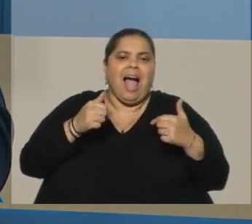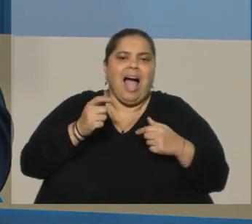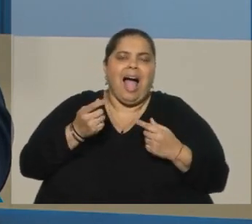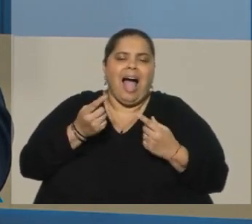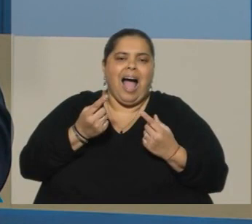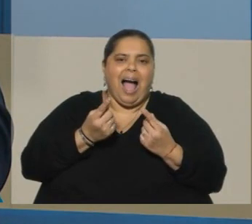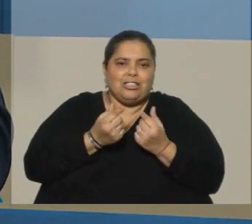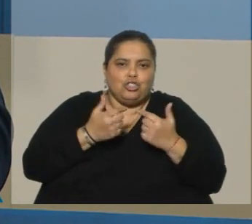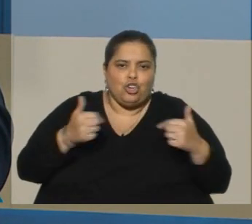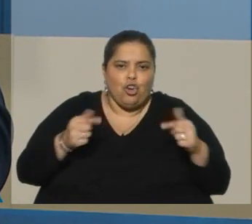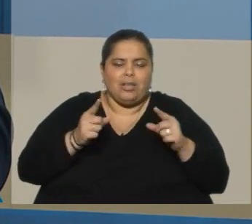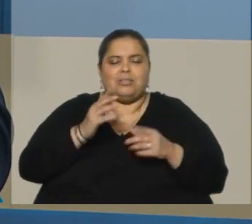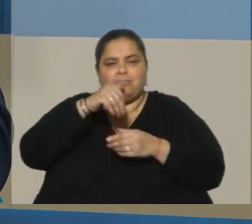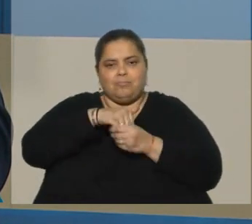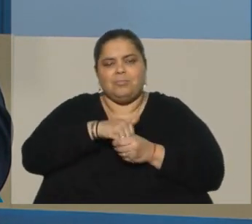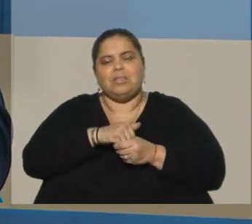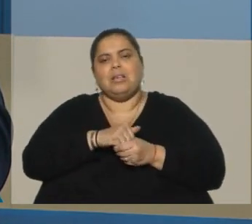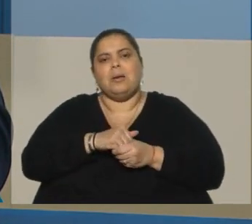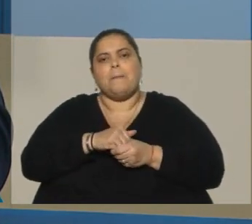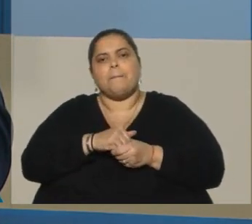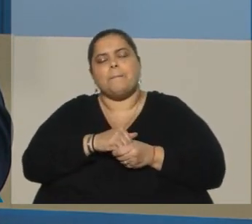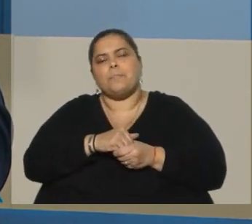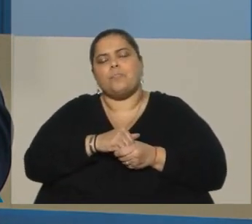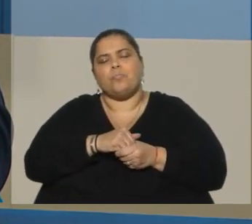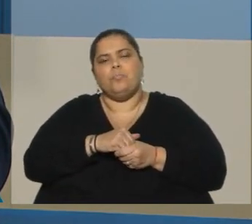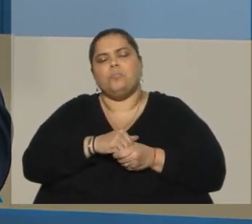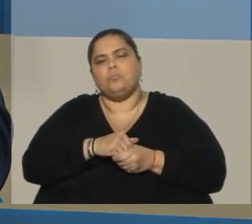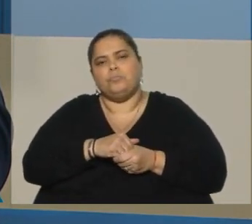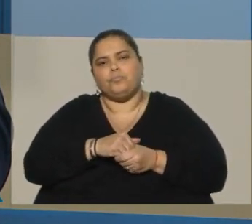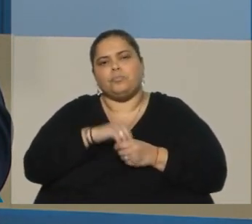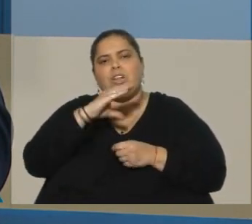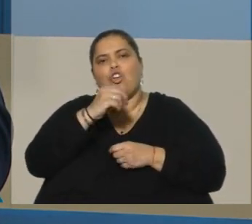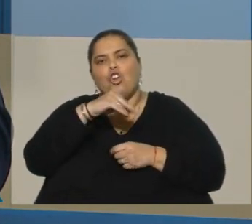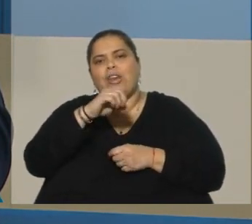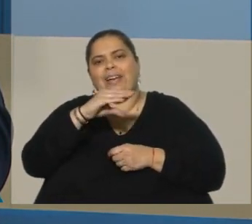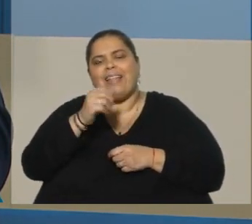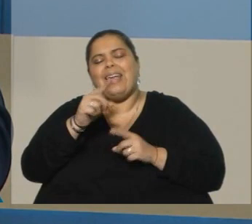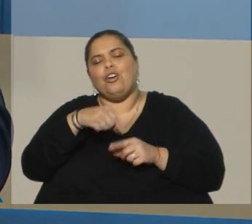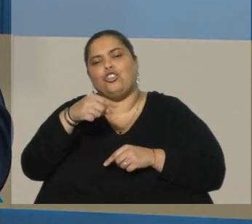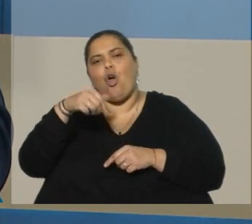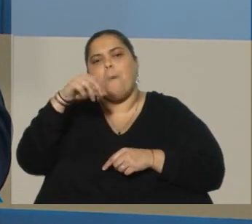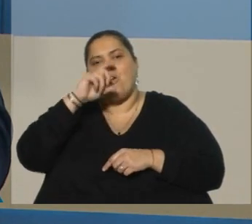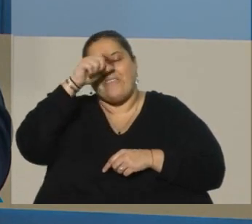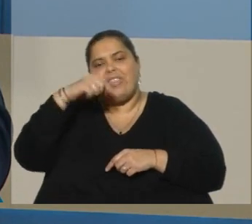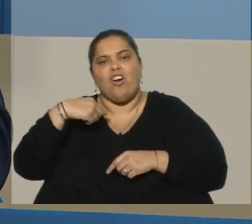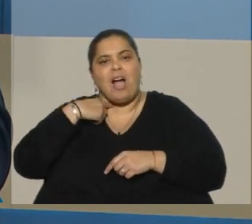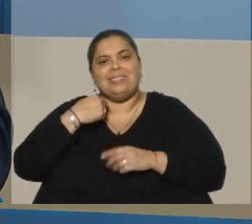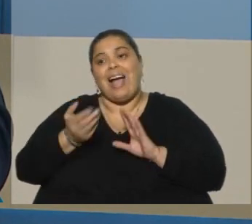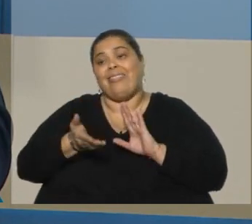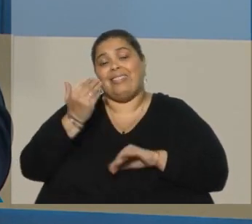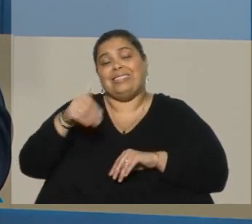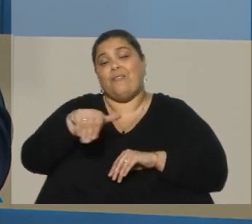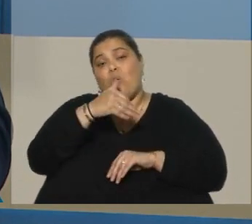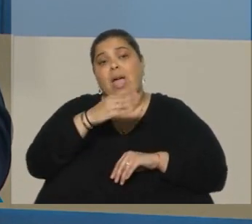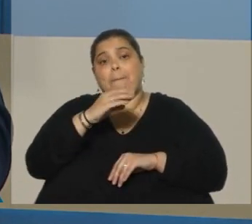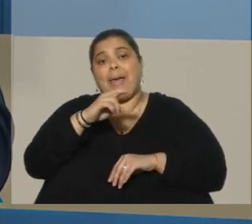Corporación Nacional para el Desarrollo en Conecta y en Montevideo Gas, tras la retirada de Petrobras hace unos años atrás.